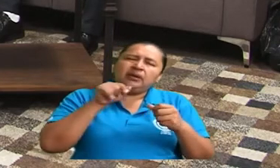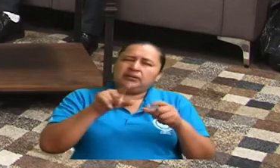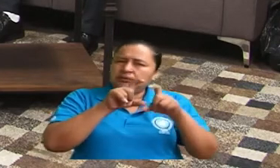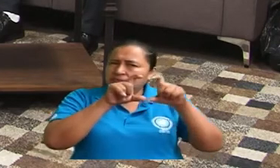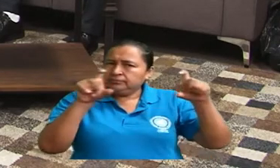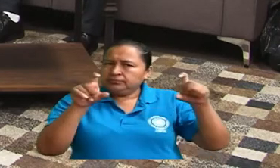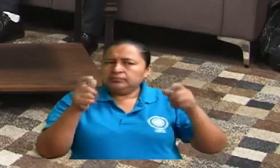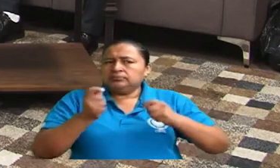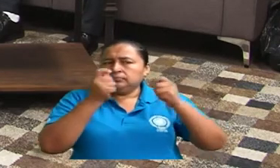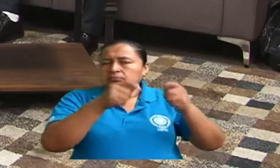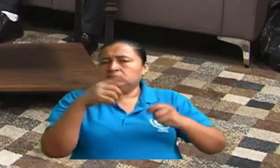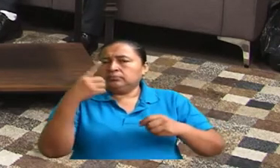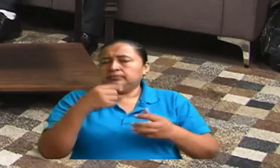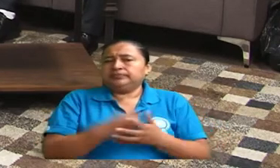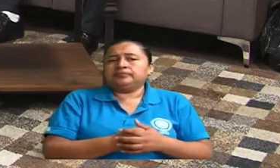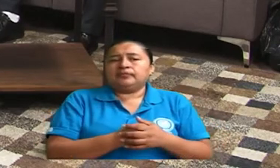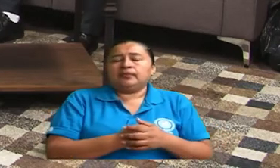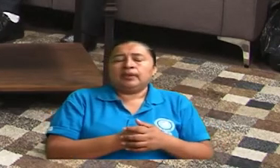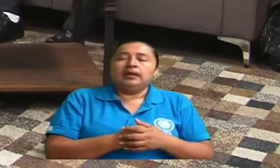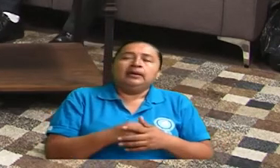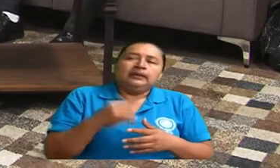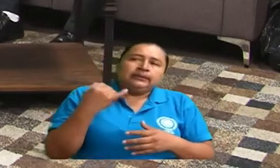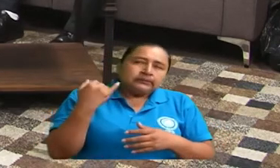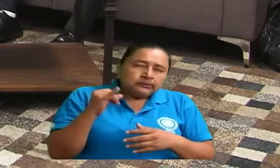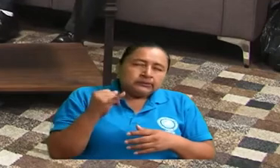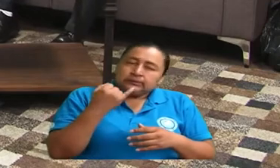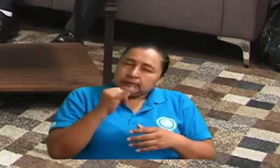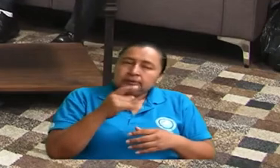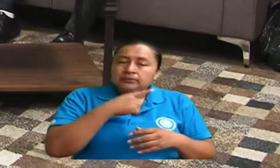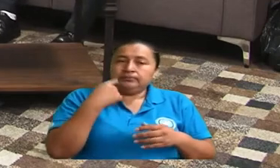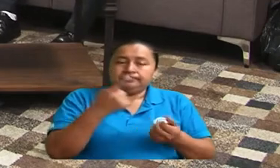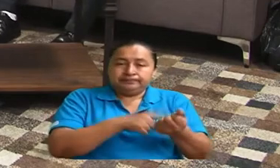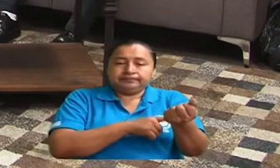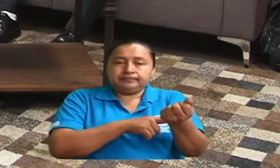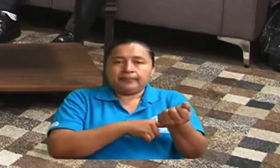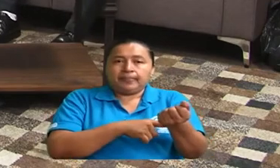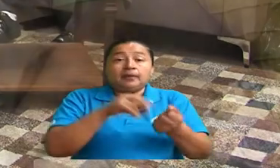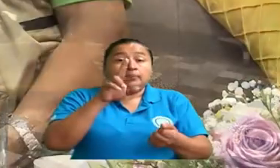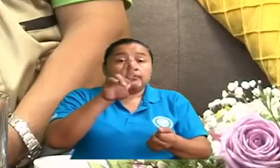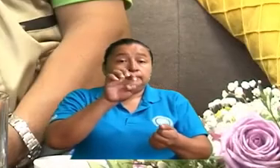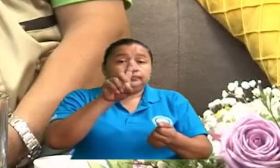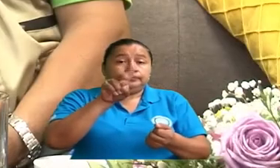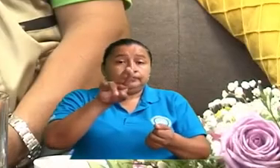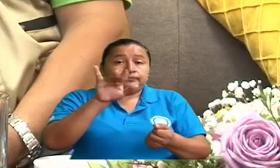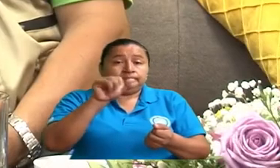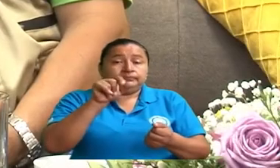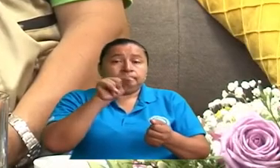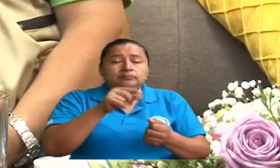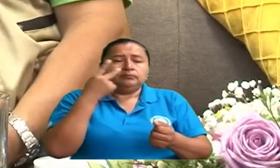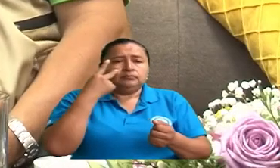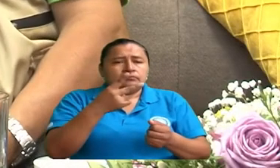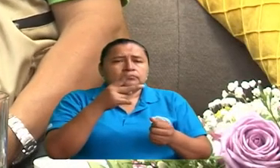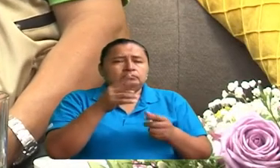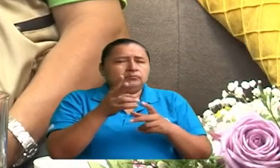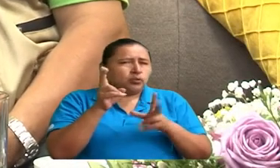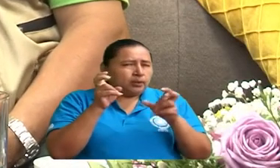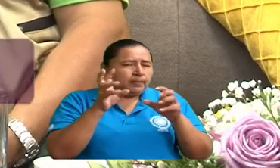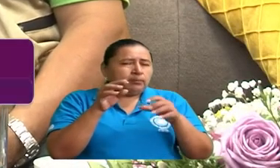de restitución de derechos? Sí, hermano. Mira, de hecho, para nosotros desde Red Nica, ¿verdad? Vemos un tema